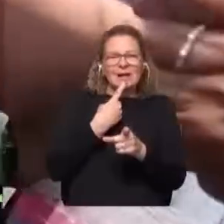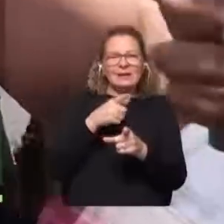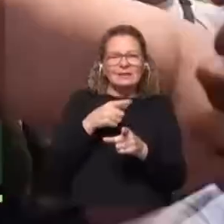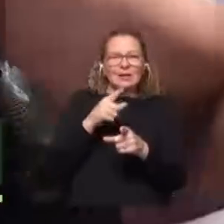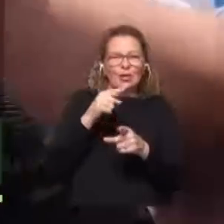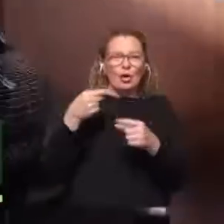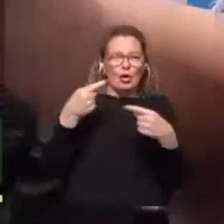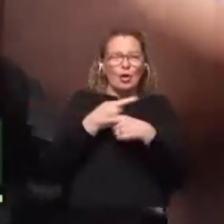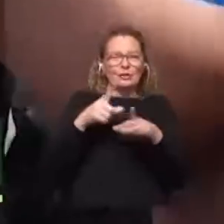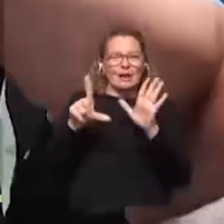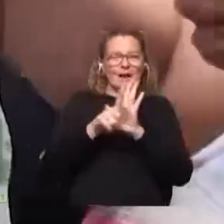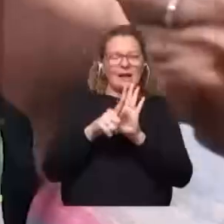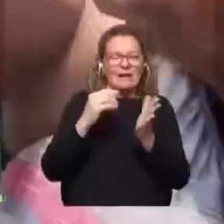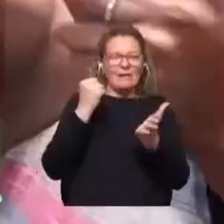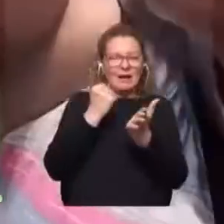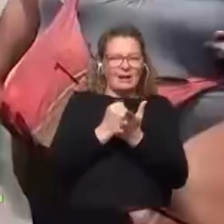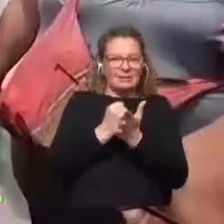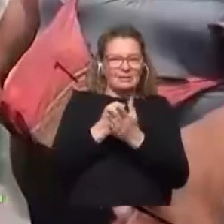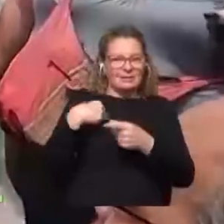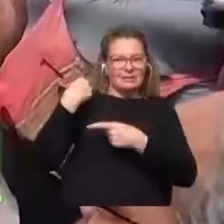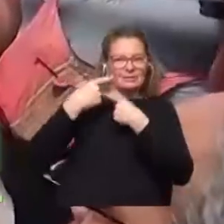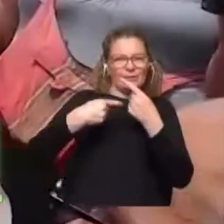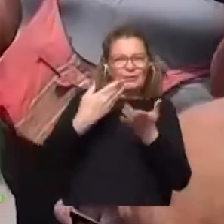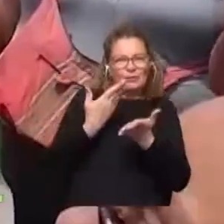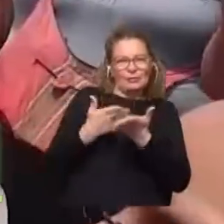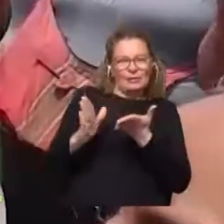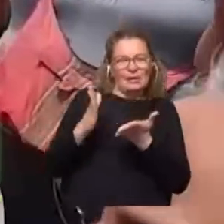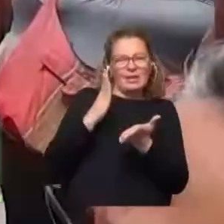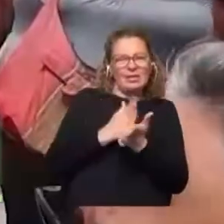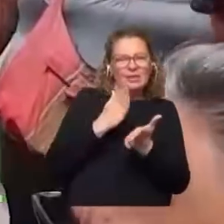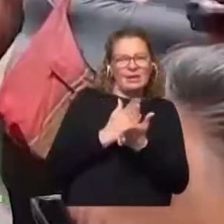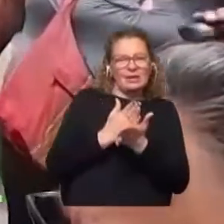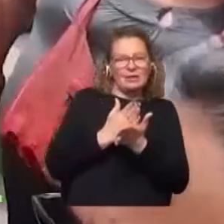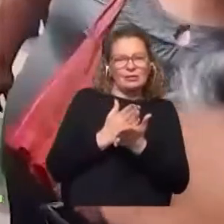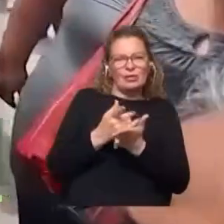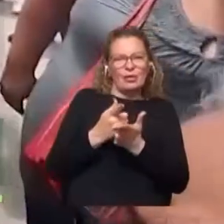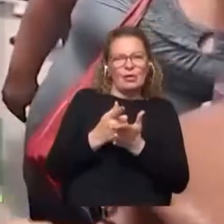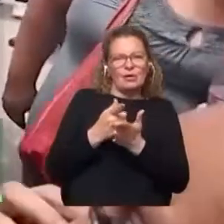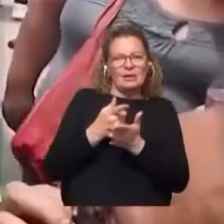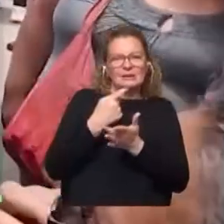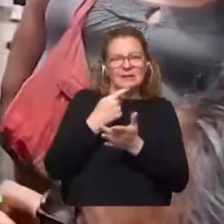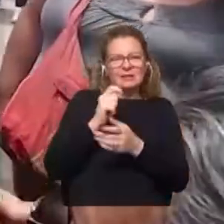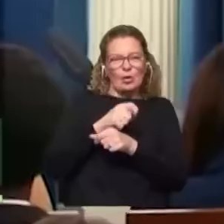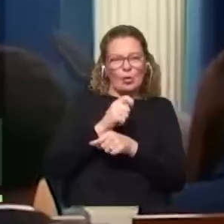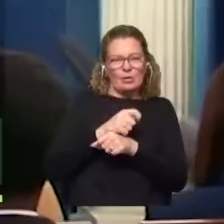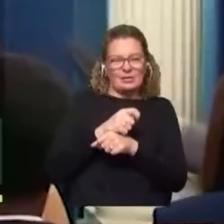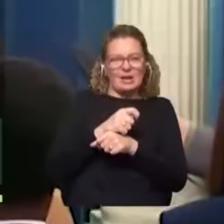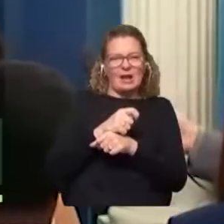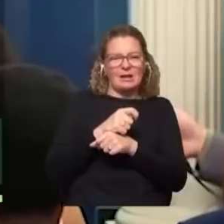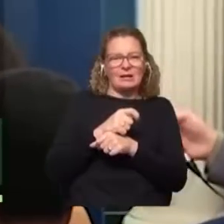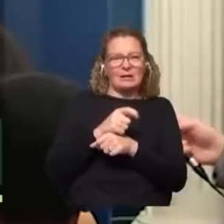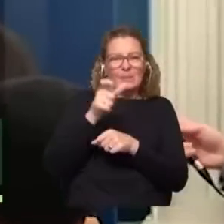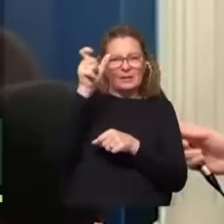ilegales que violentan las garantías del debido proceso vulnerando el derecho de defensa de audiencia y la tutela judicial efectiva la